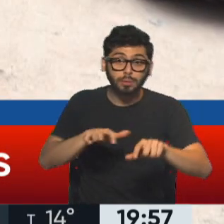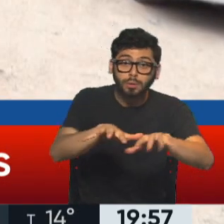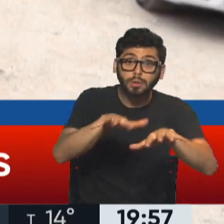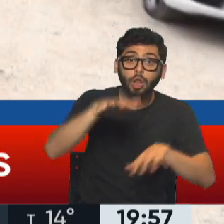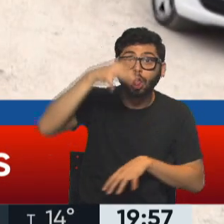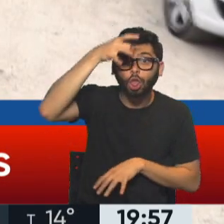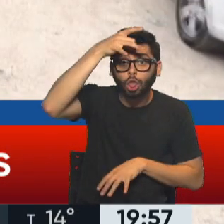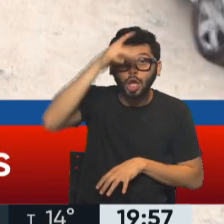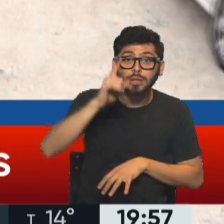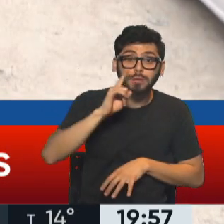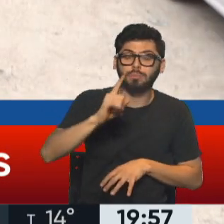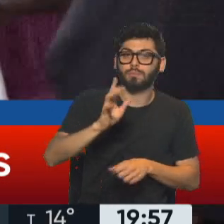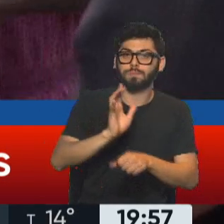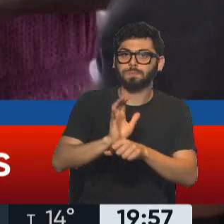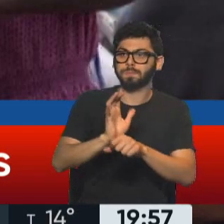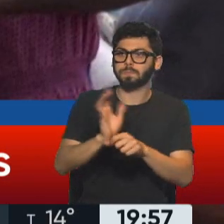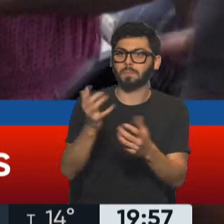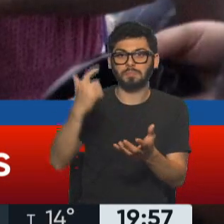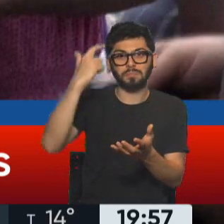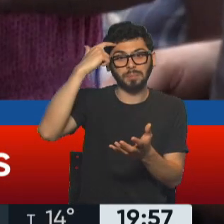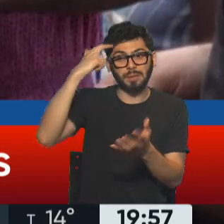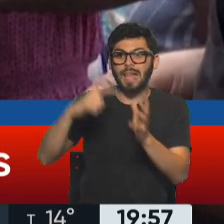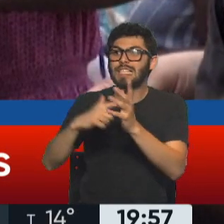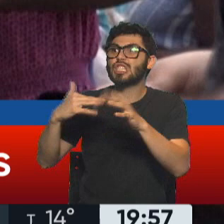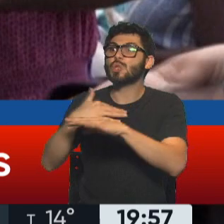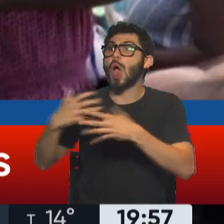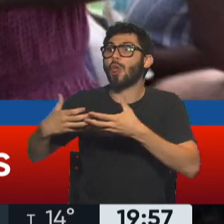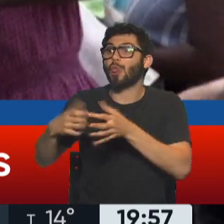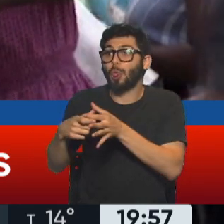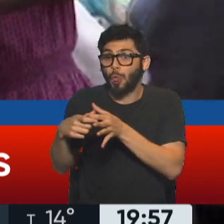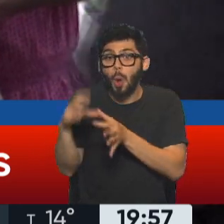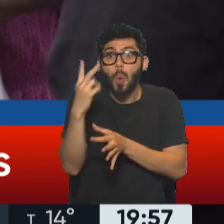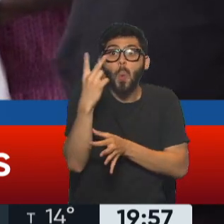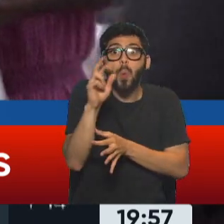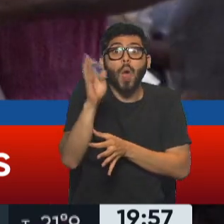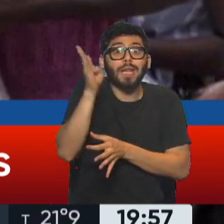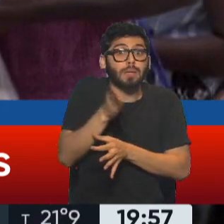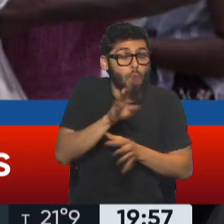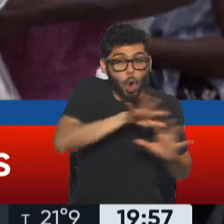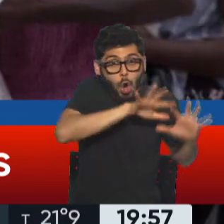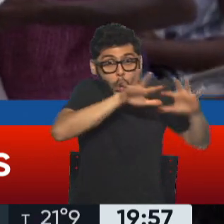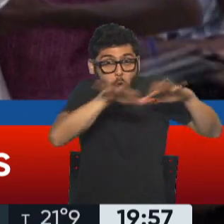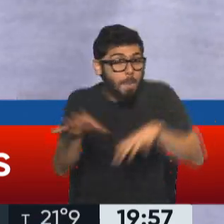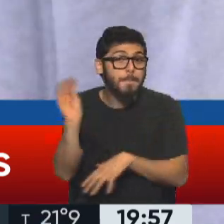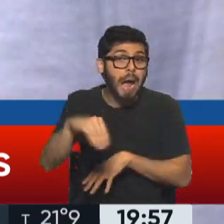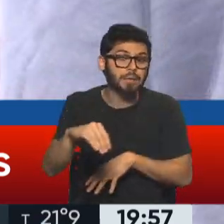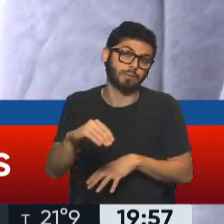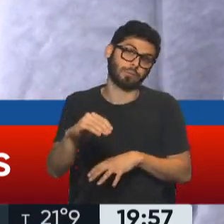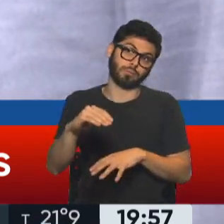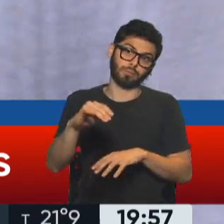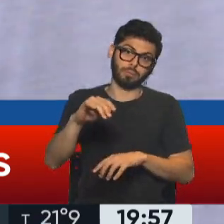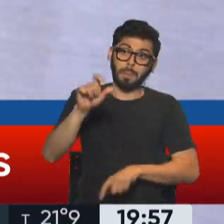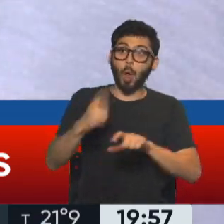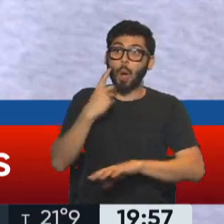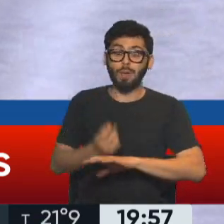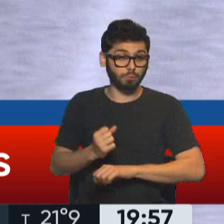como el 20% de la población total de esa ciudad. Así que es un impacto migratorio muy fuerte para la gente incluso que vive en